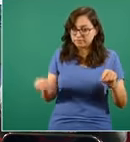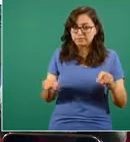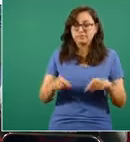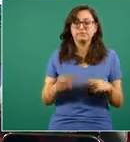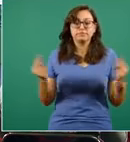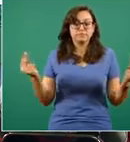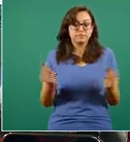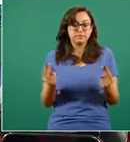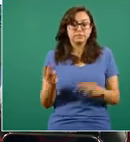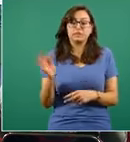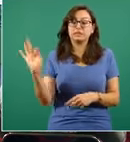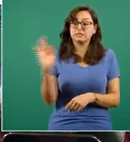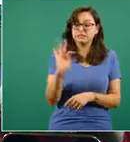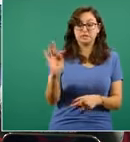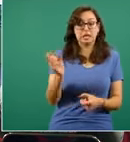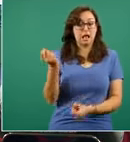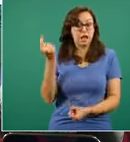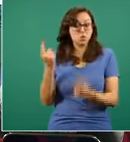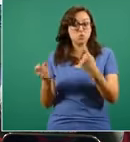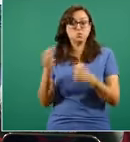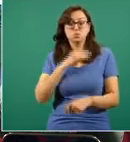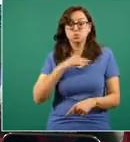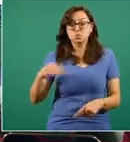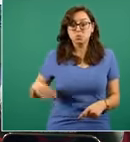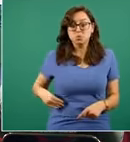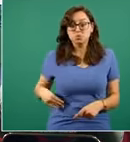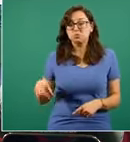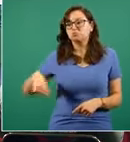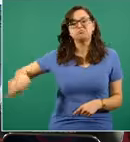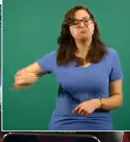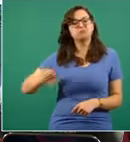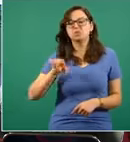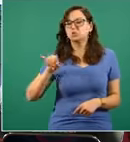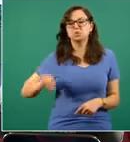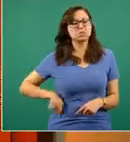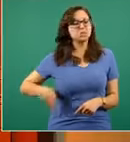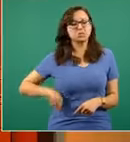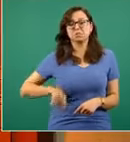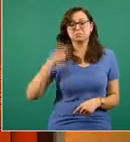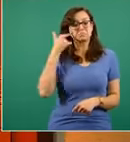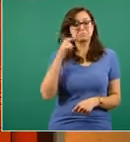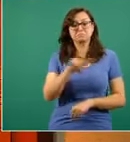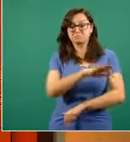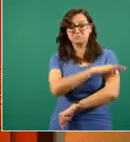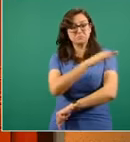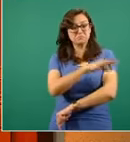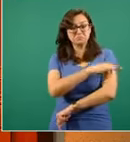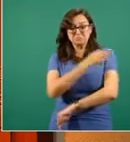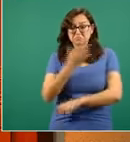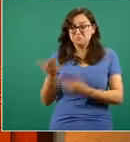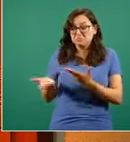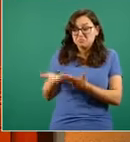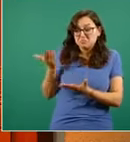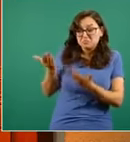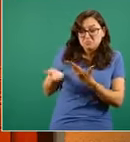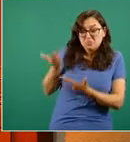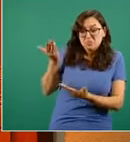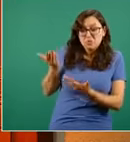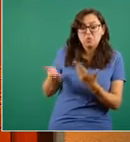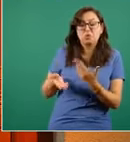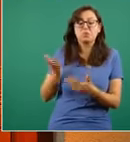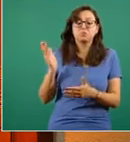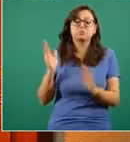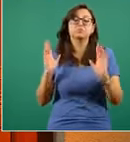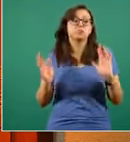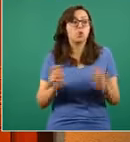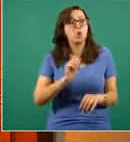tener, porque habrá municipios que tengan a lo mejor poca cantidad de personas con estos o en estos rangos